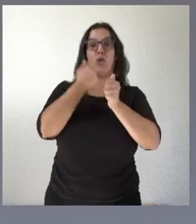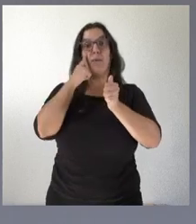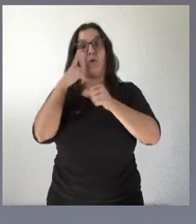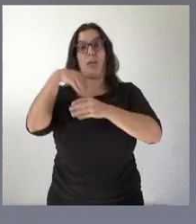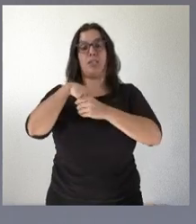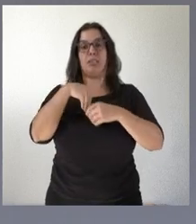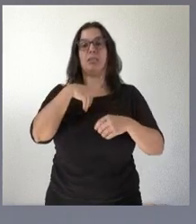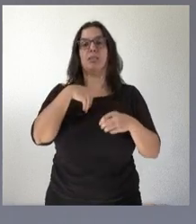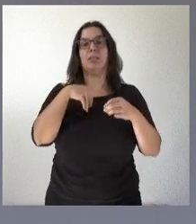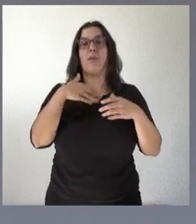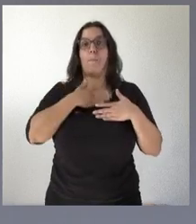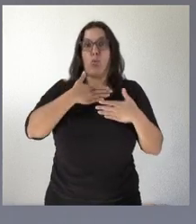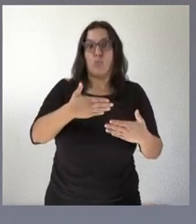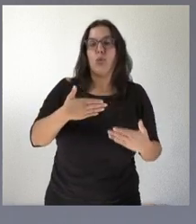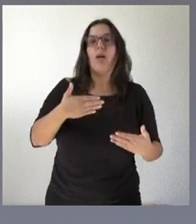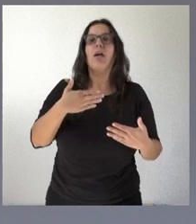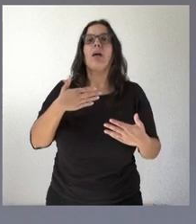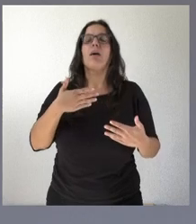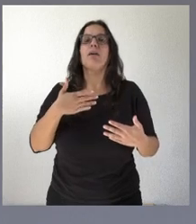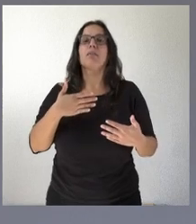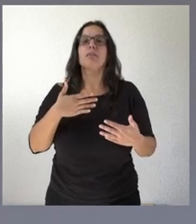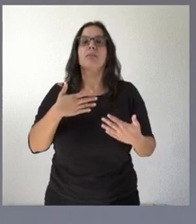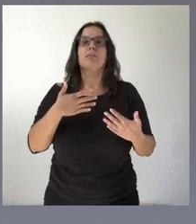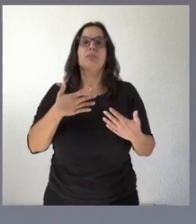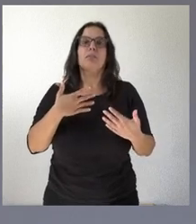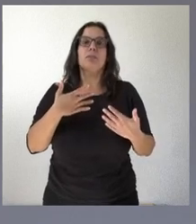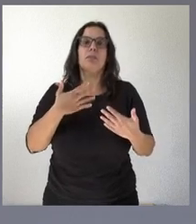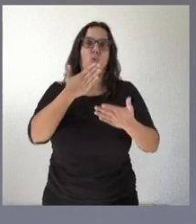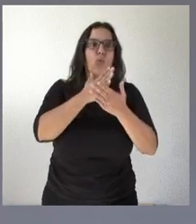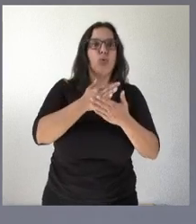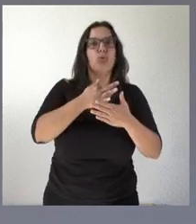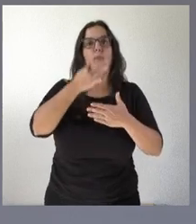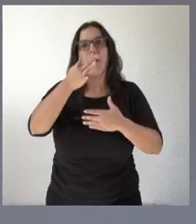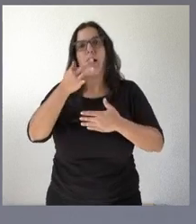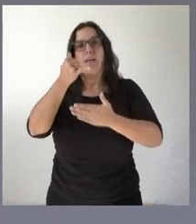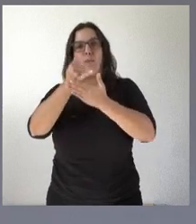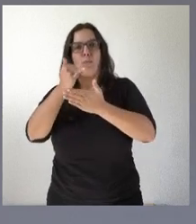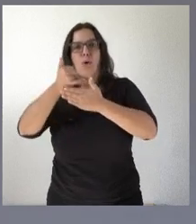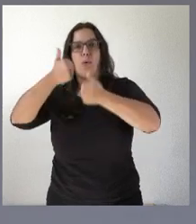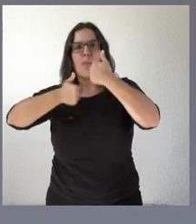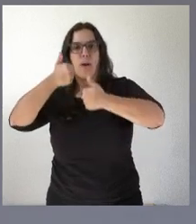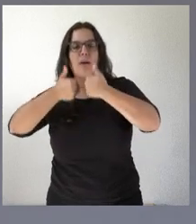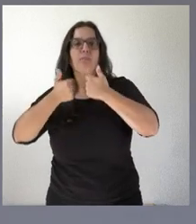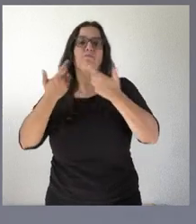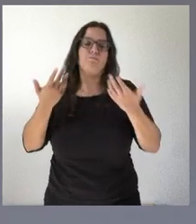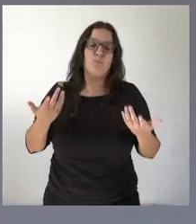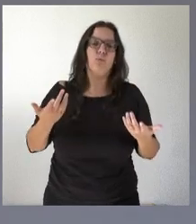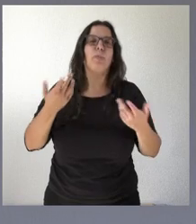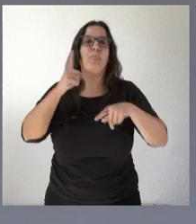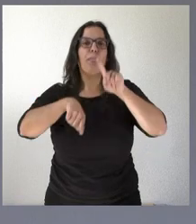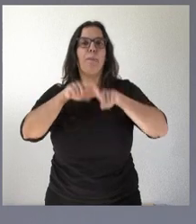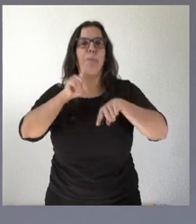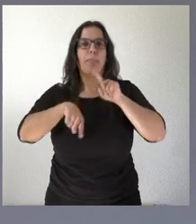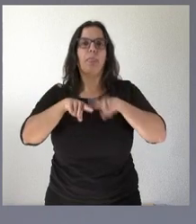voluntaria sometida a los correspondientes cursos y sometida al correspondiente examen pues depende